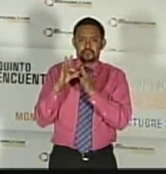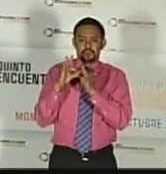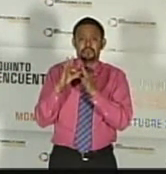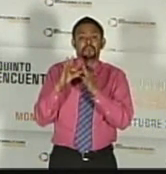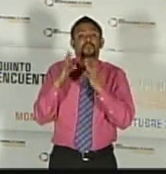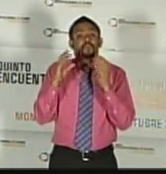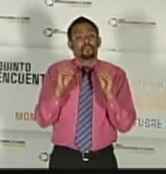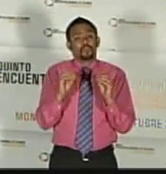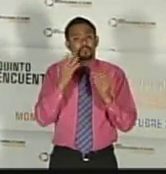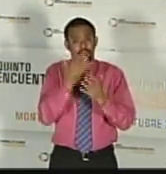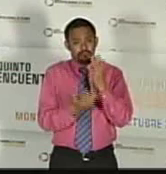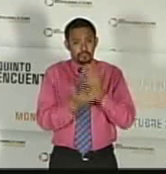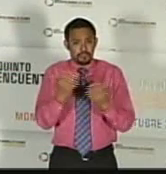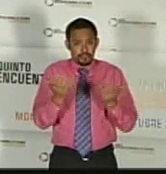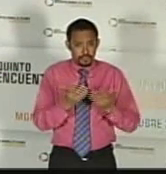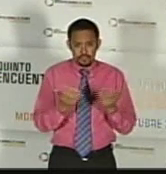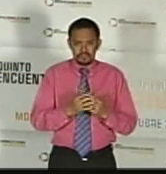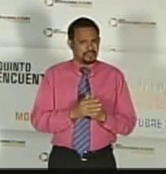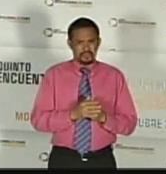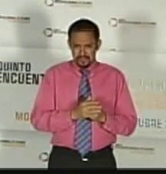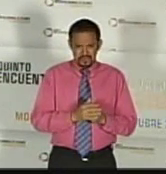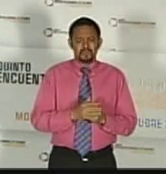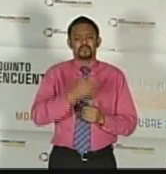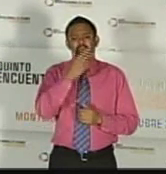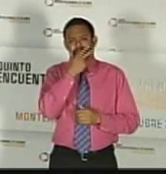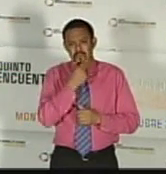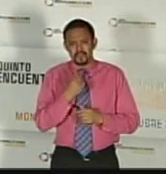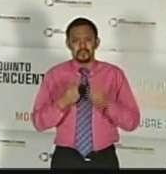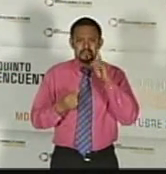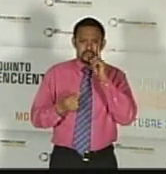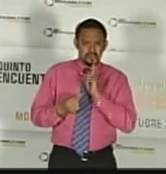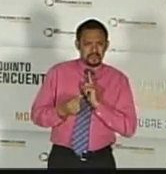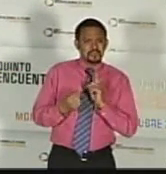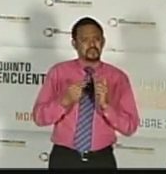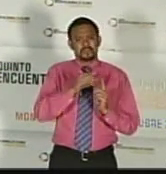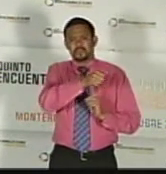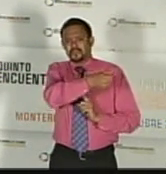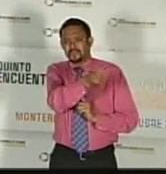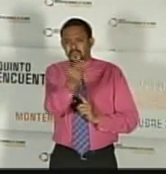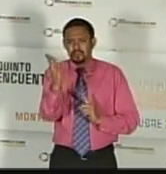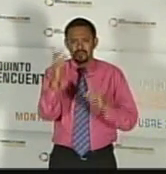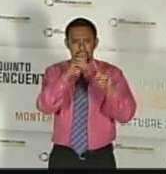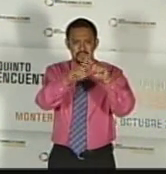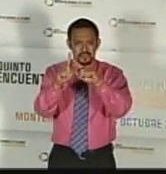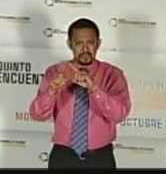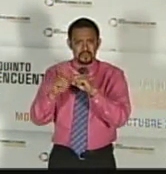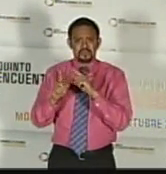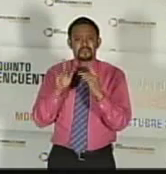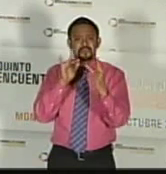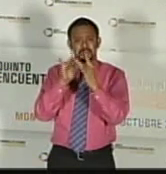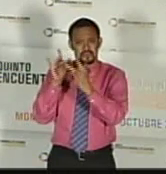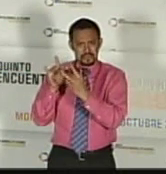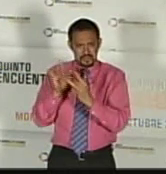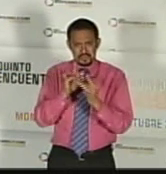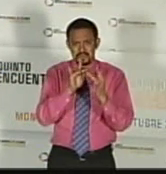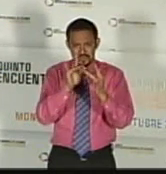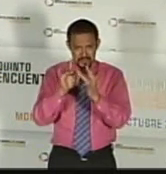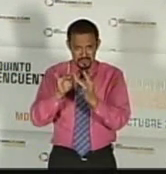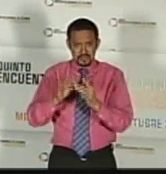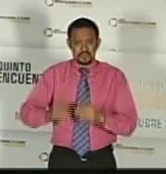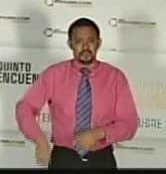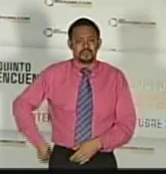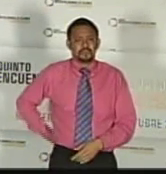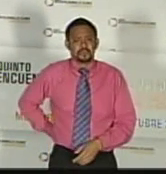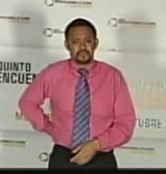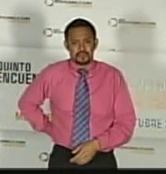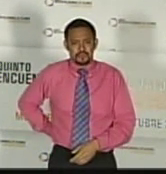un individuo conectado con otros individuos como parte de un campo vivo de conciencia. Y